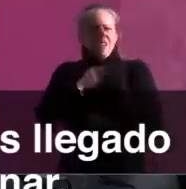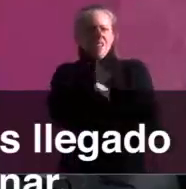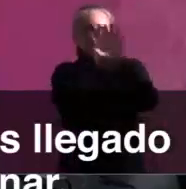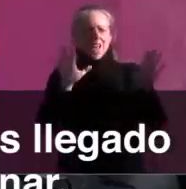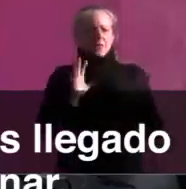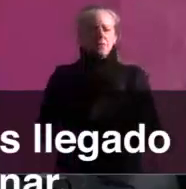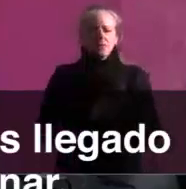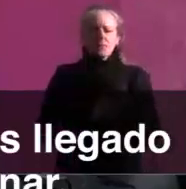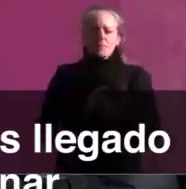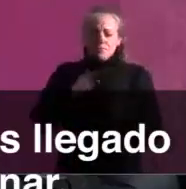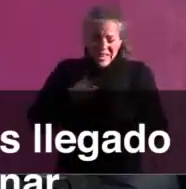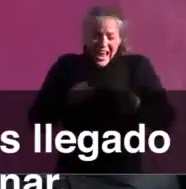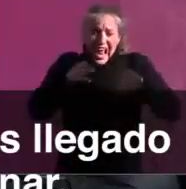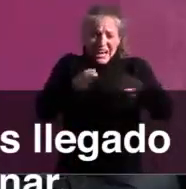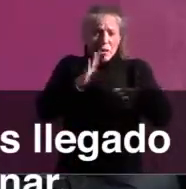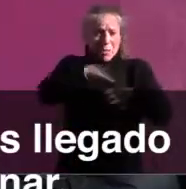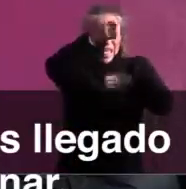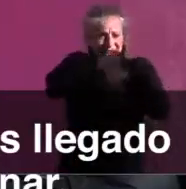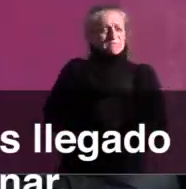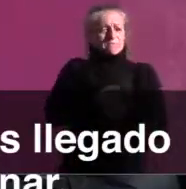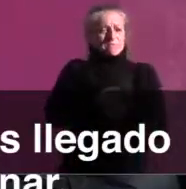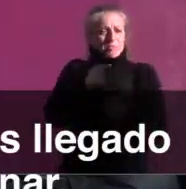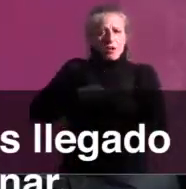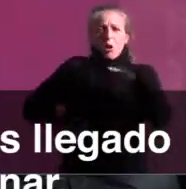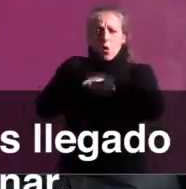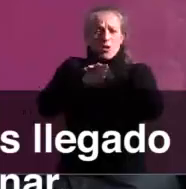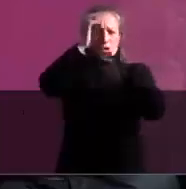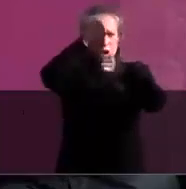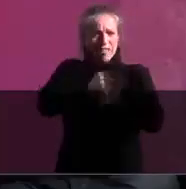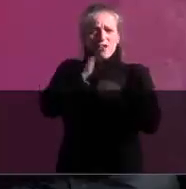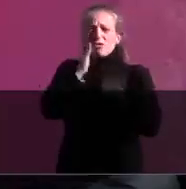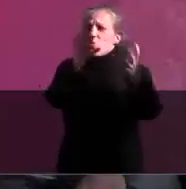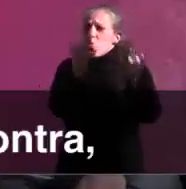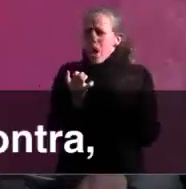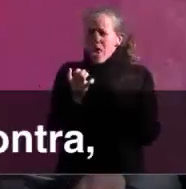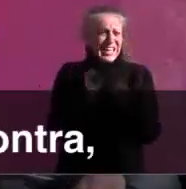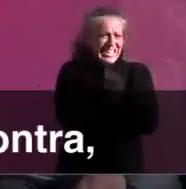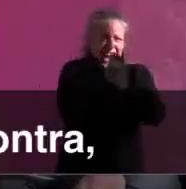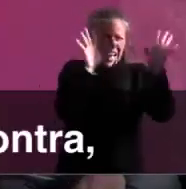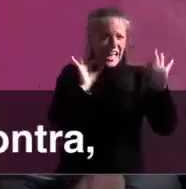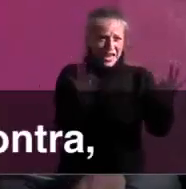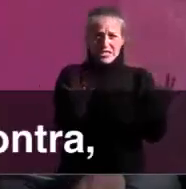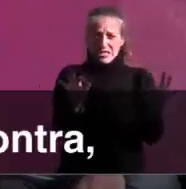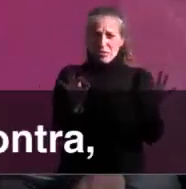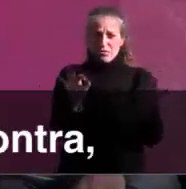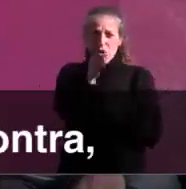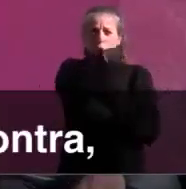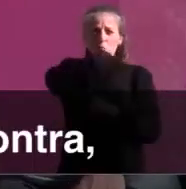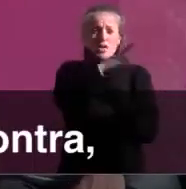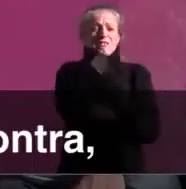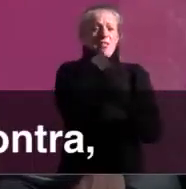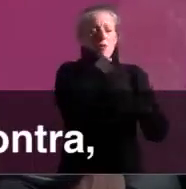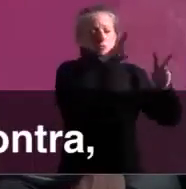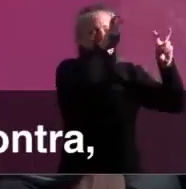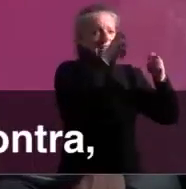clar que hem arribat per quedar-nos i que hem arribat per guanyar. Sempre hem tingut les enquestes en contra, si no que